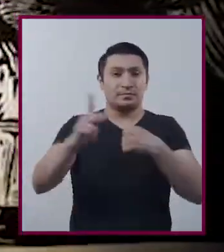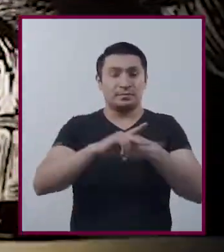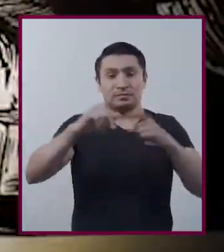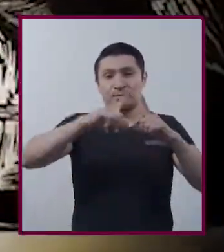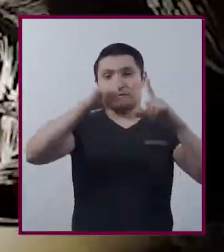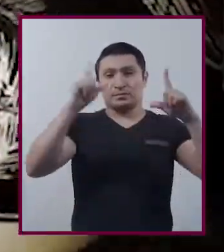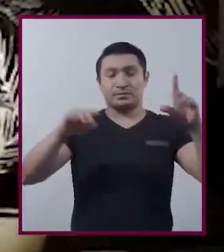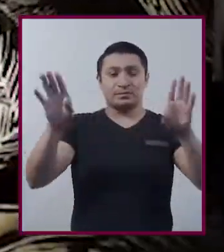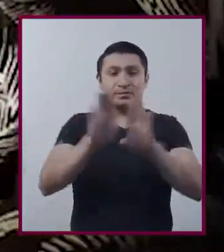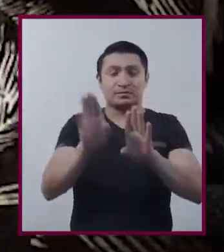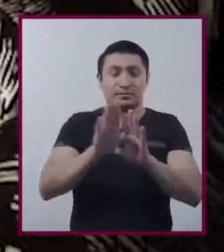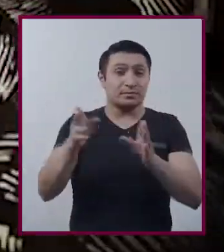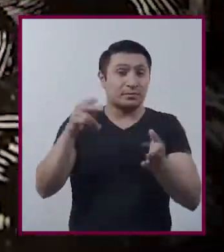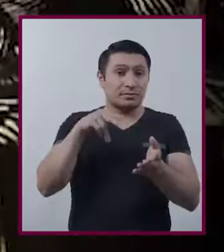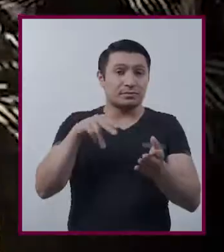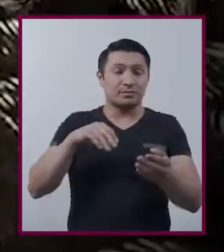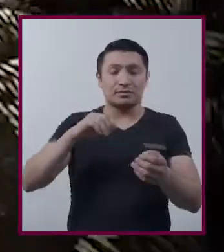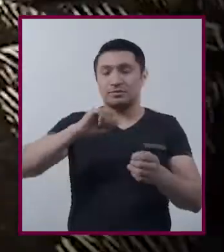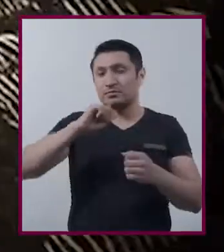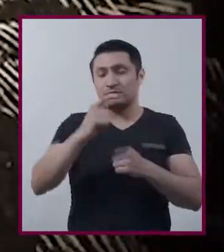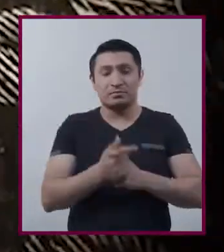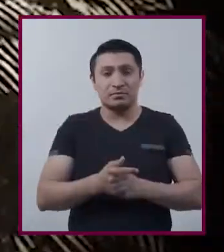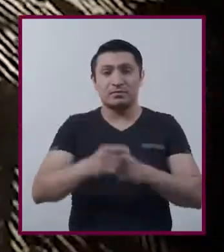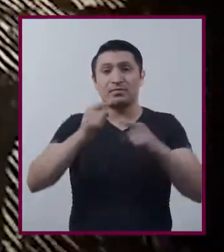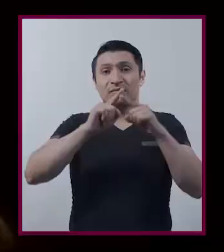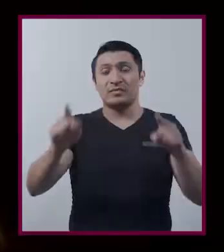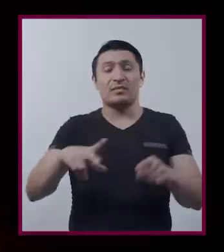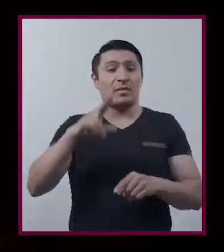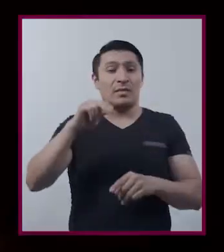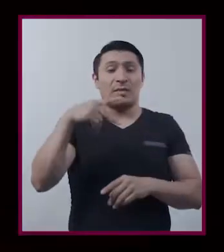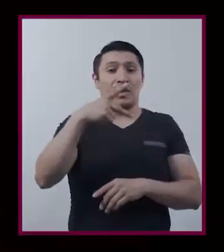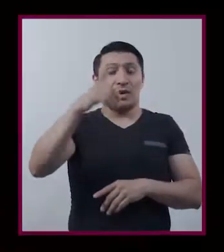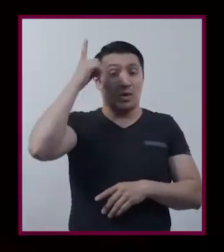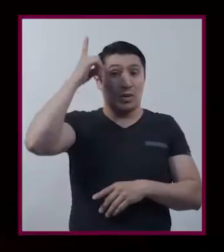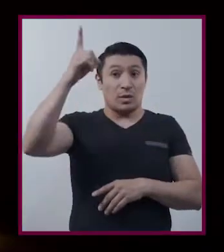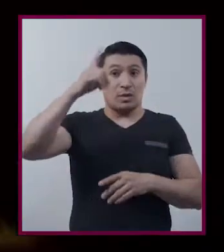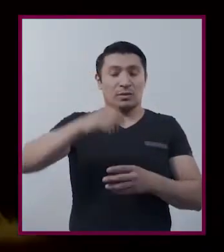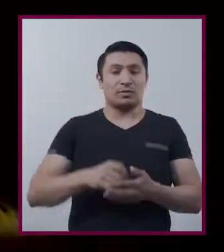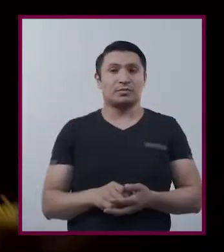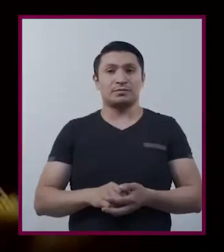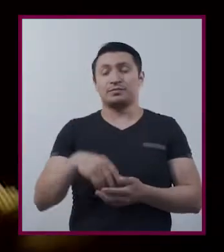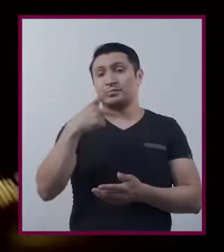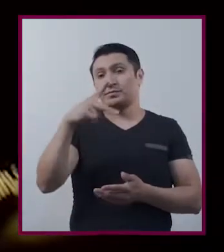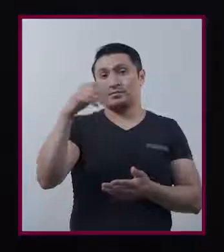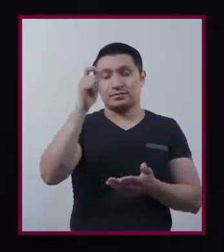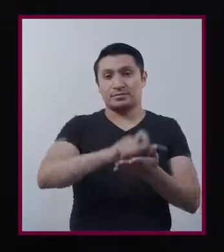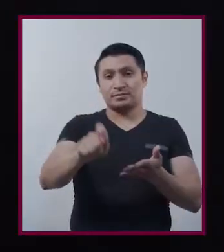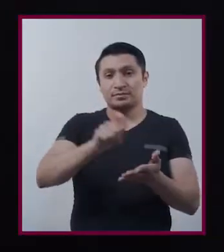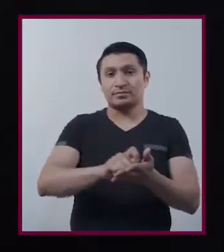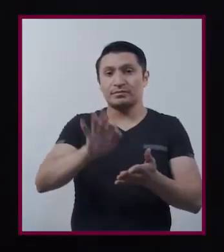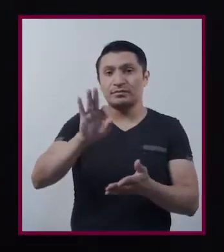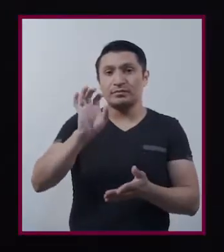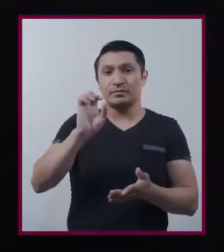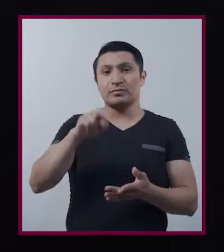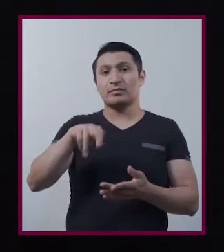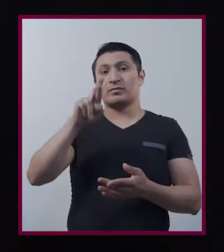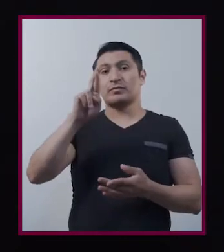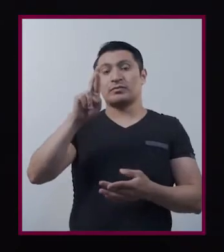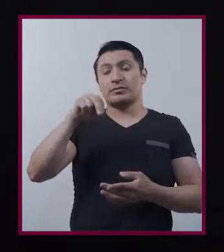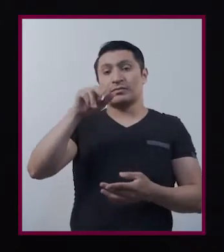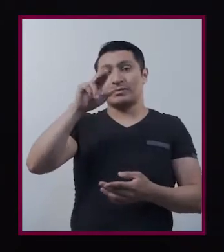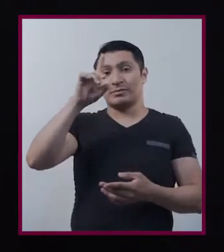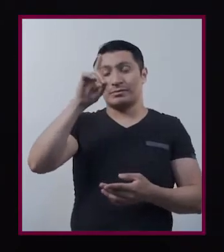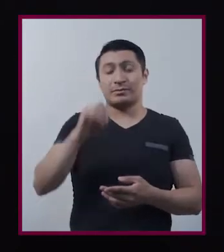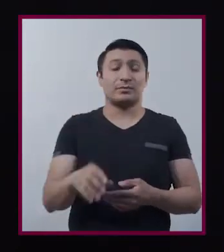una patria como se puso el levitón negro, como algo ajeno que no le pertenecía. Con su escritura, Fernando